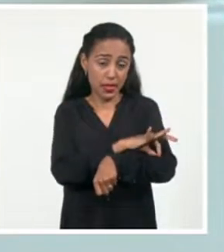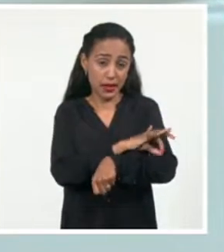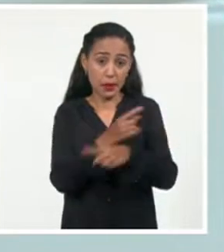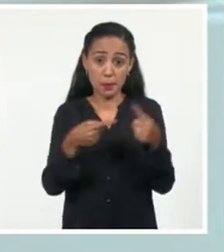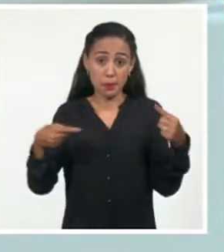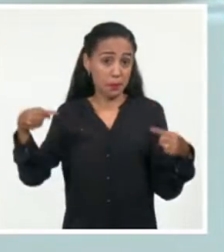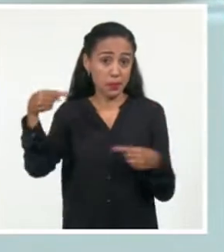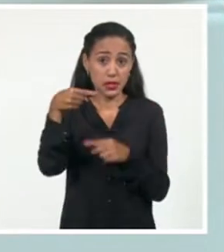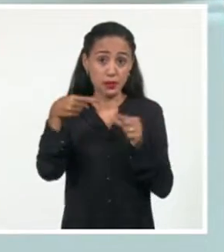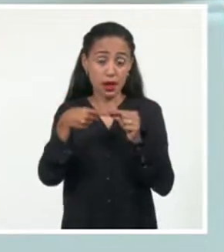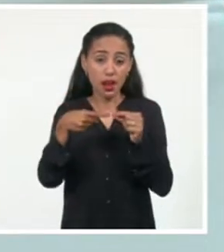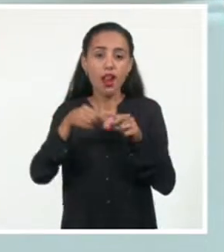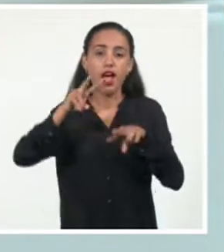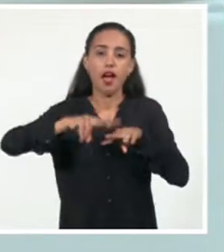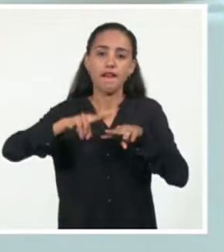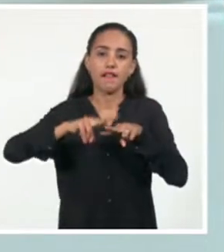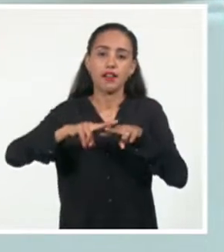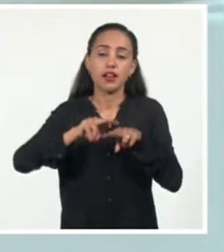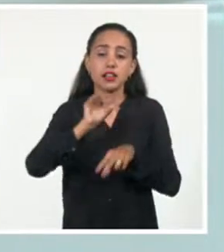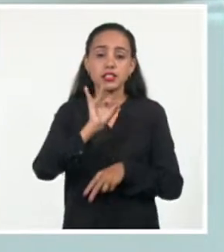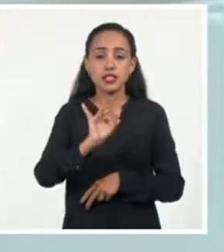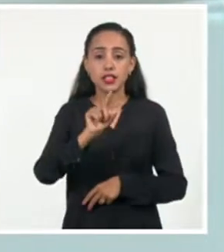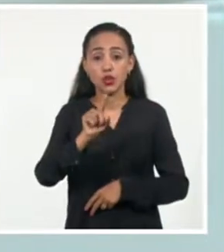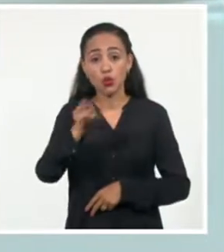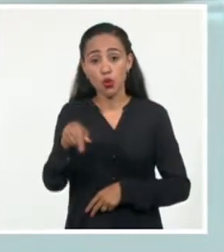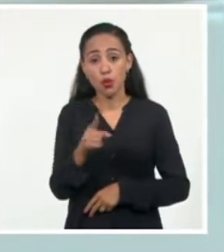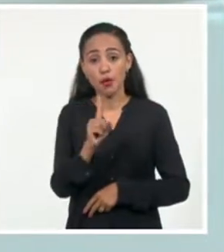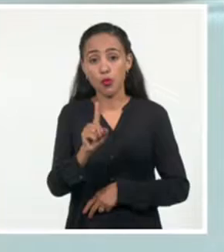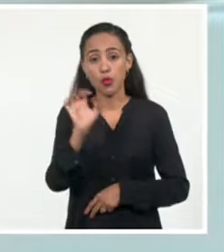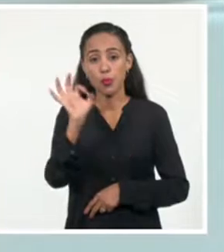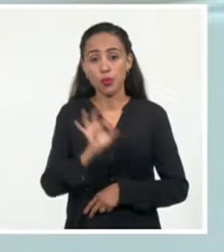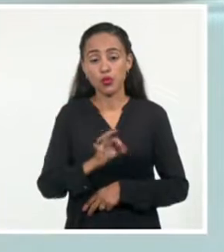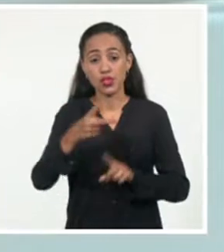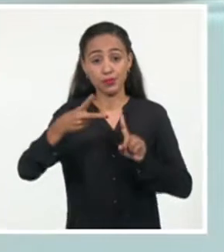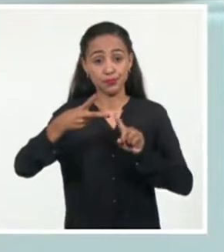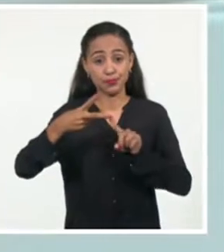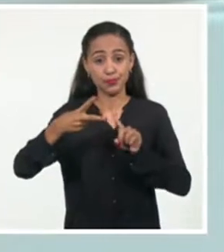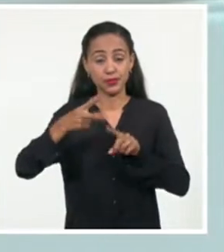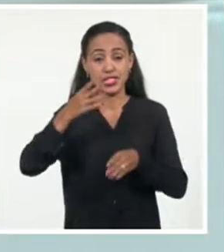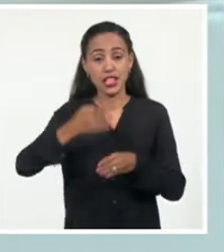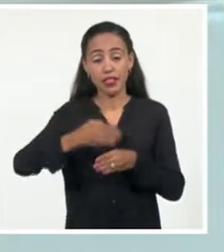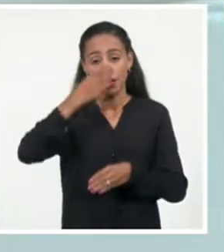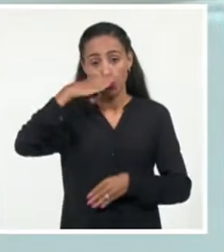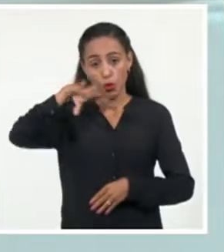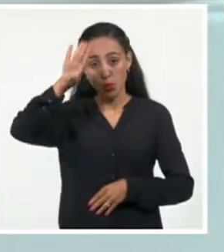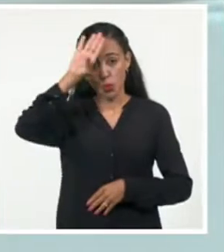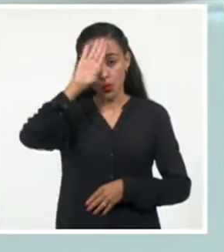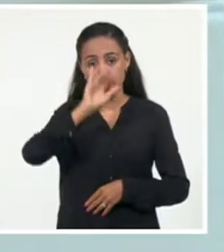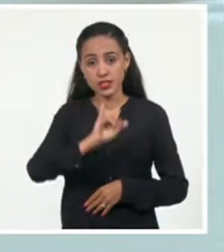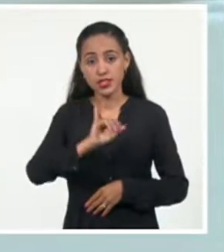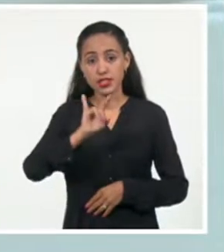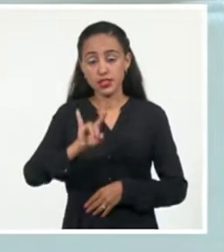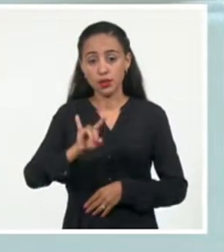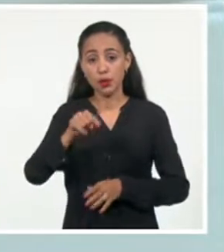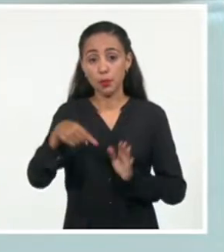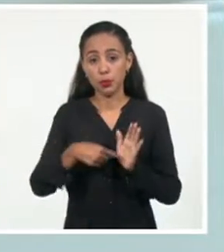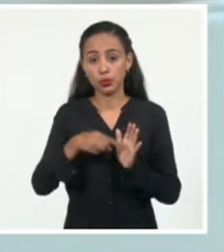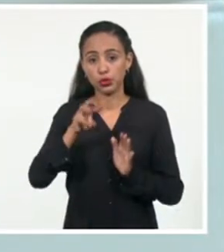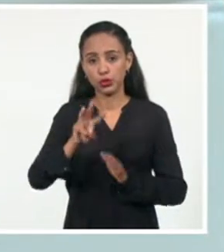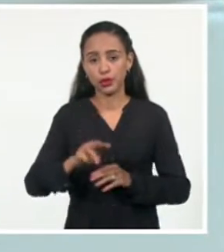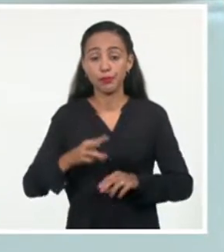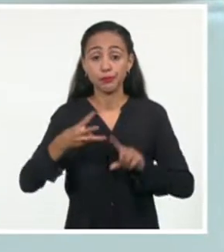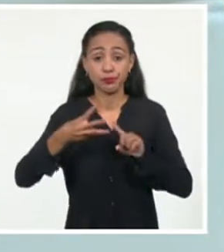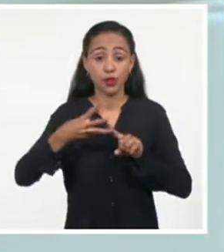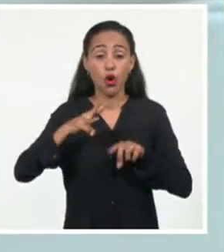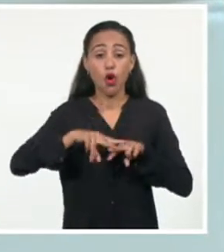la provincia de La Habana, con 71,1%, seguido de Santiago de Cuba con 69,3%, Oquín